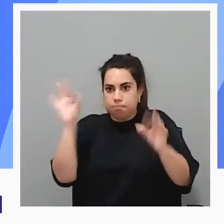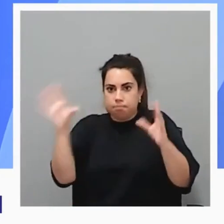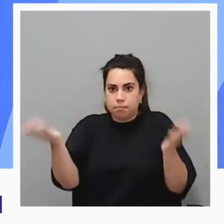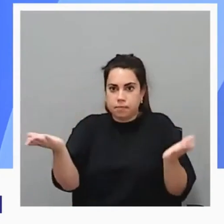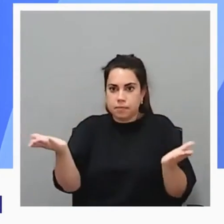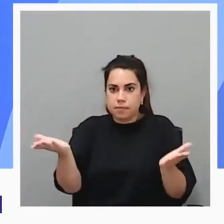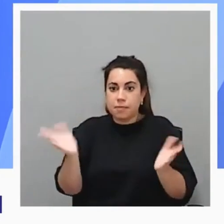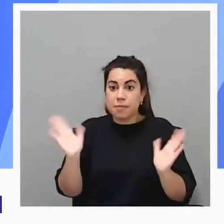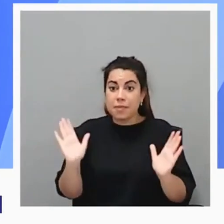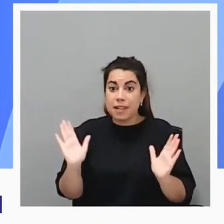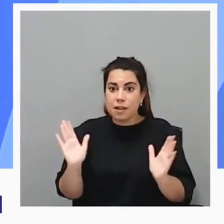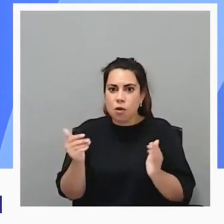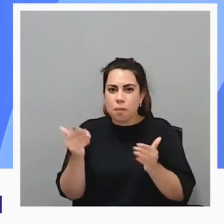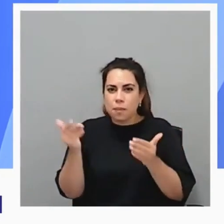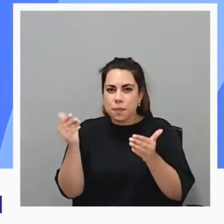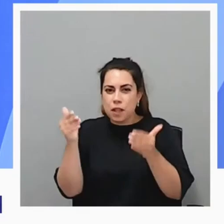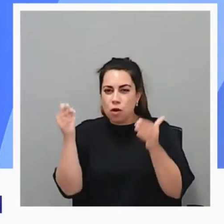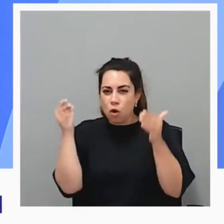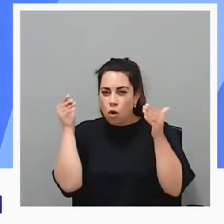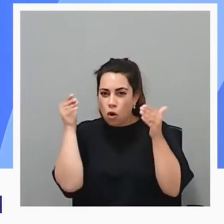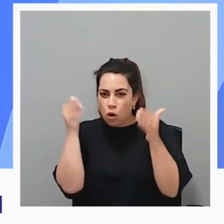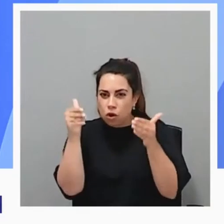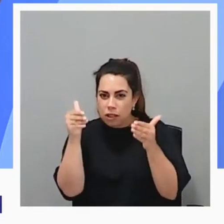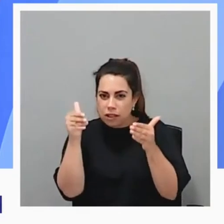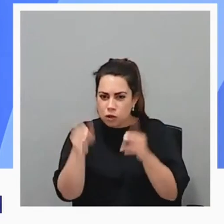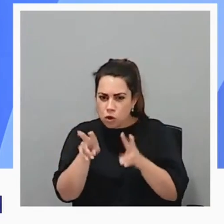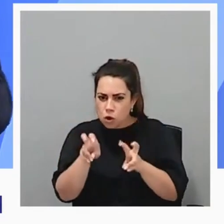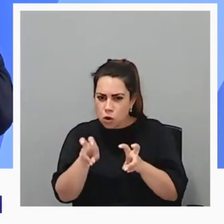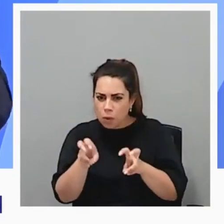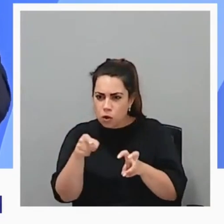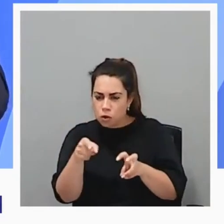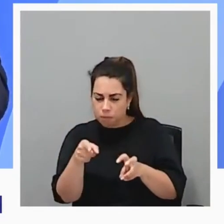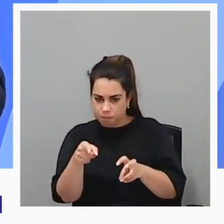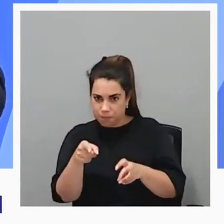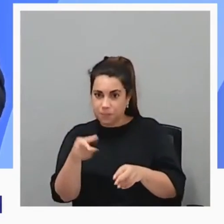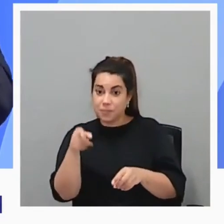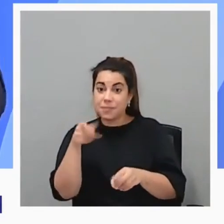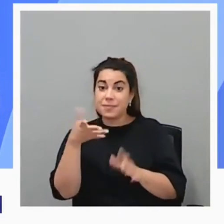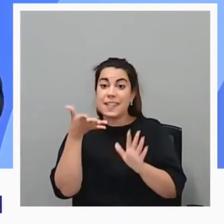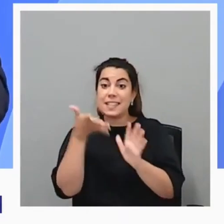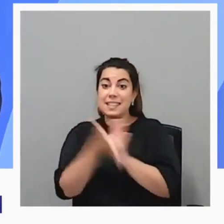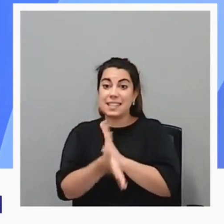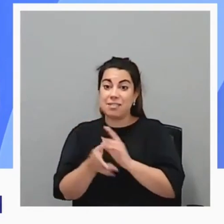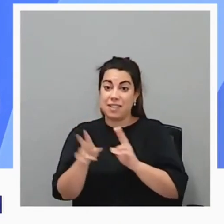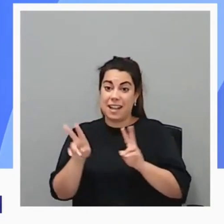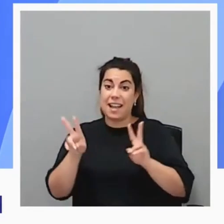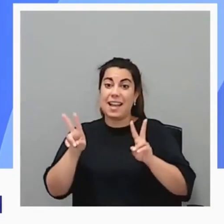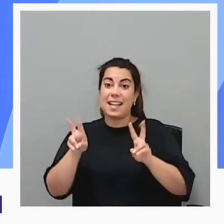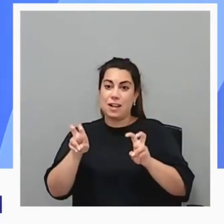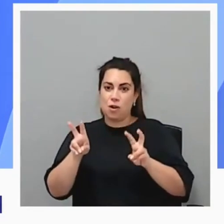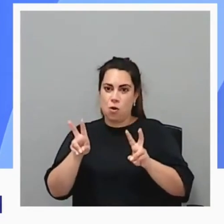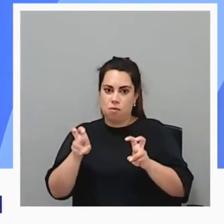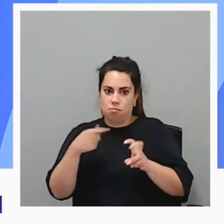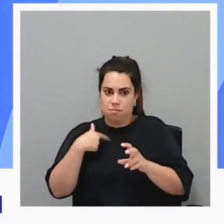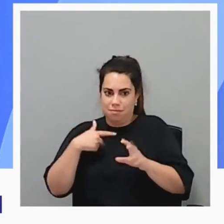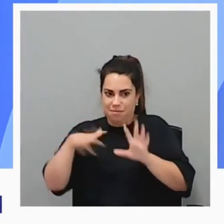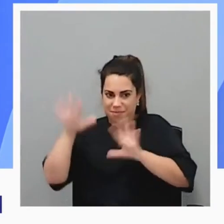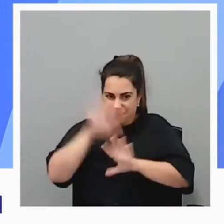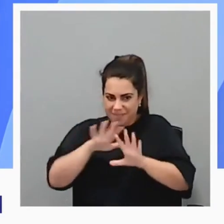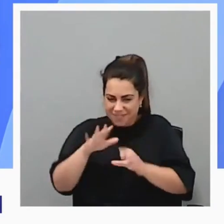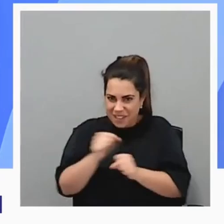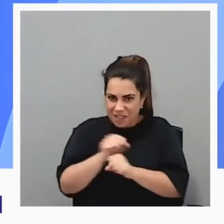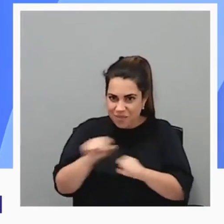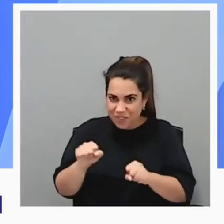de innovaciones durante un determinado momento. Eso era la innovación. No tenía confusión posible. Aplicar a la